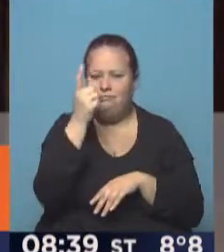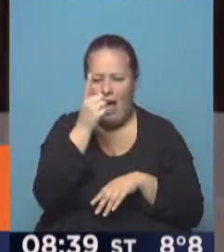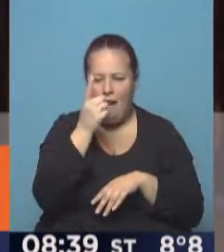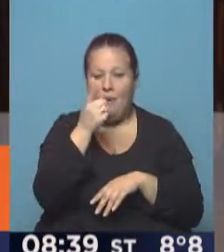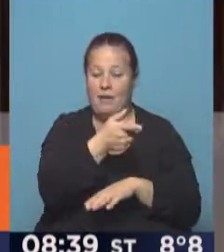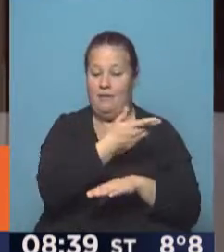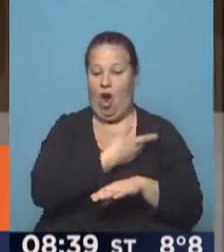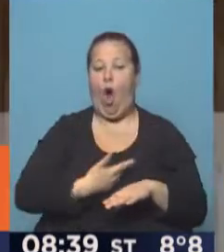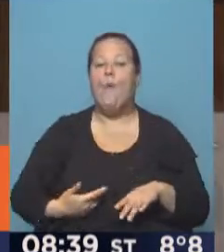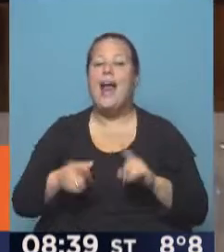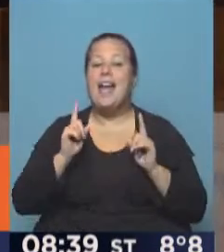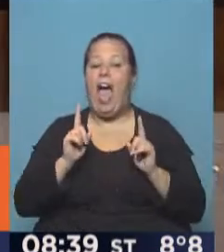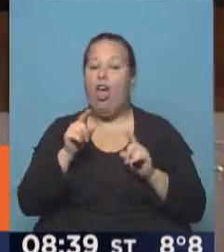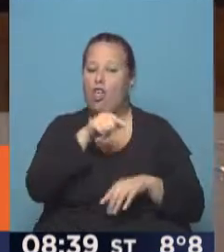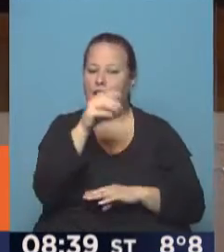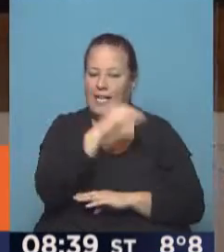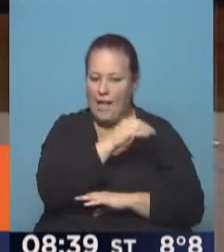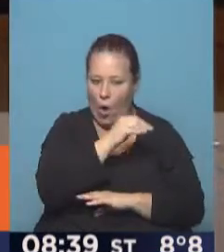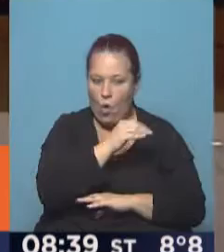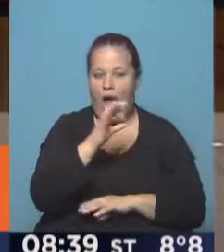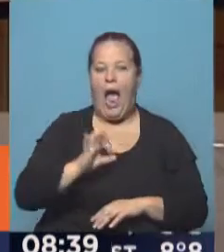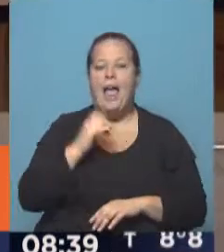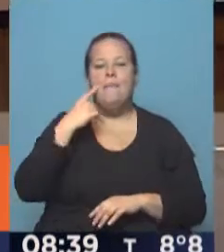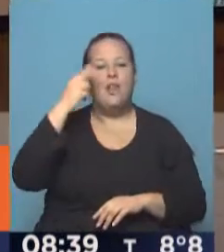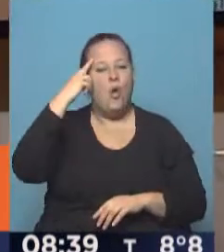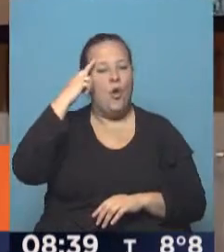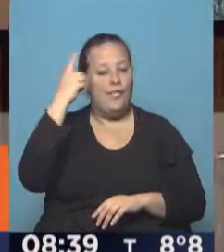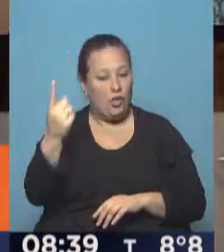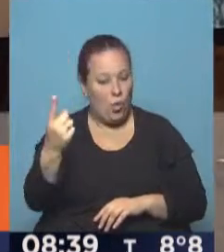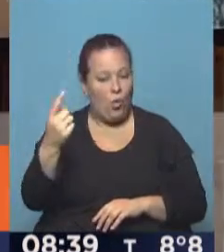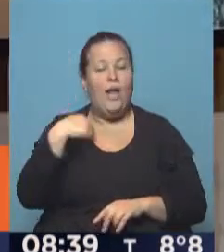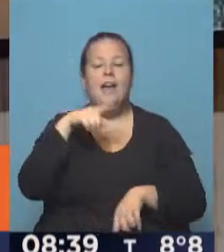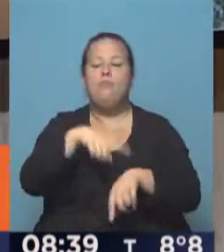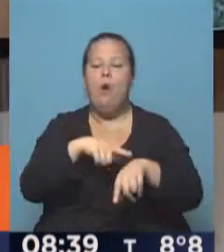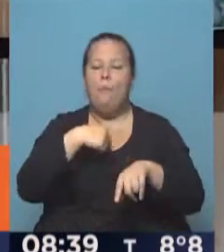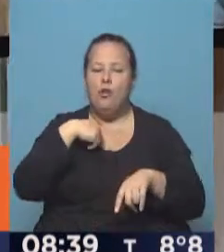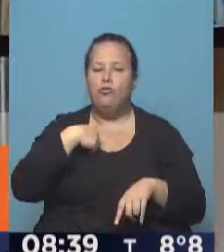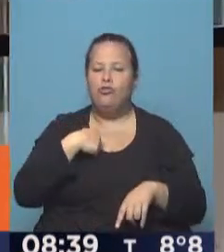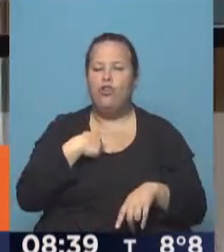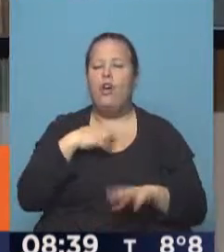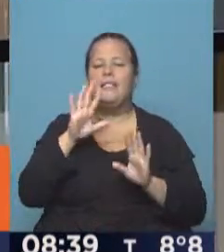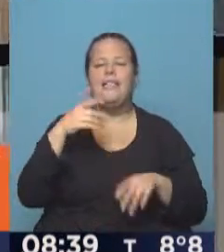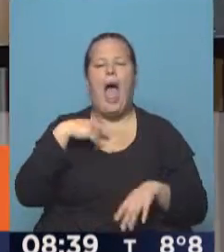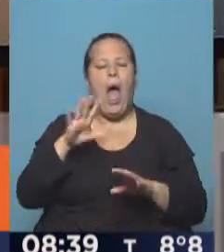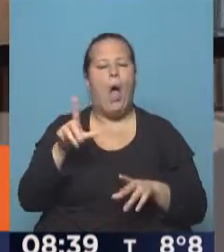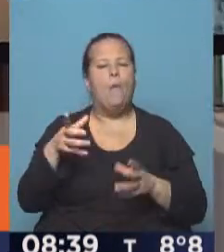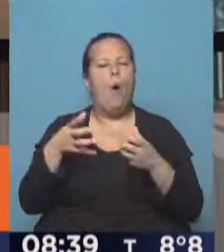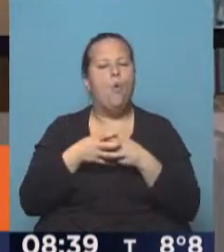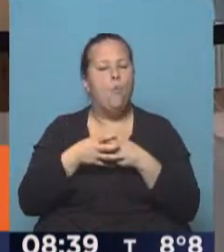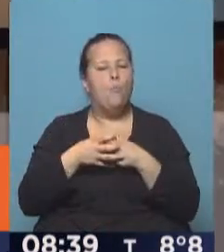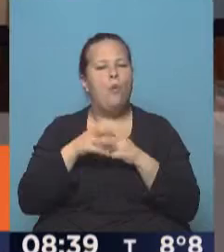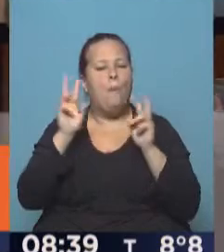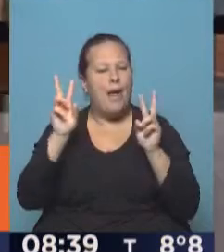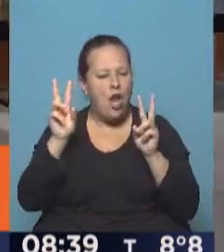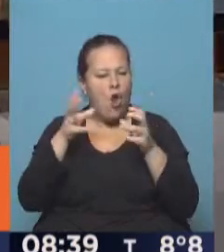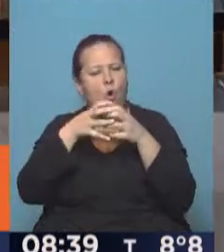como gobernador de ella en el año 1991. Yo en ese momento pertenecía a un sector del